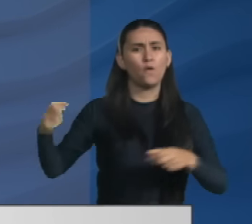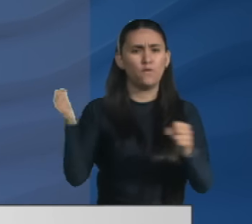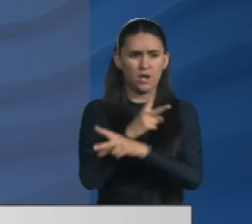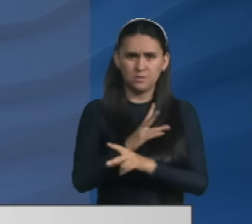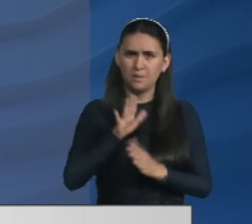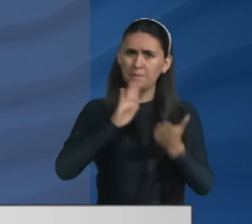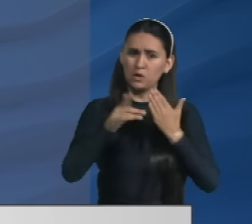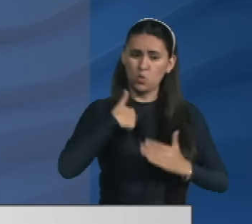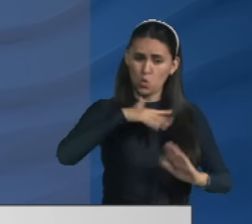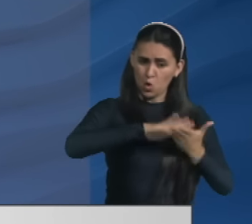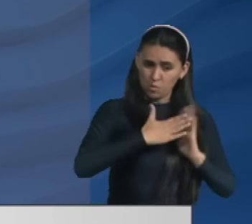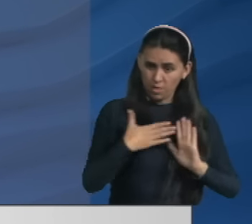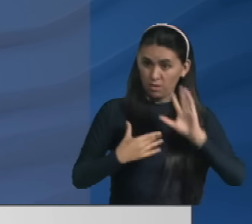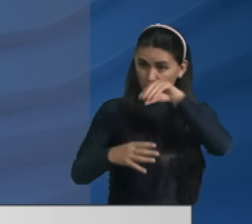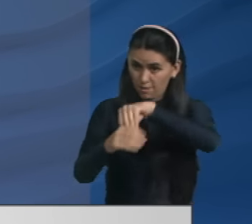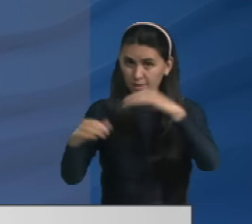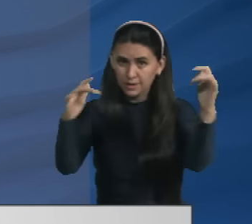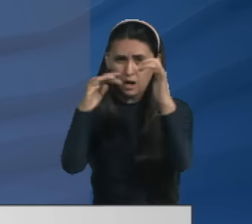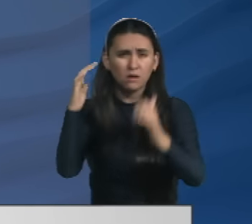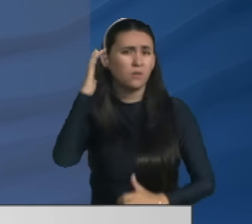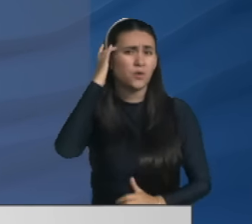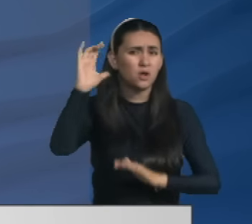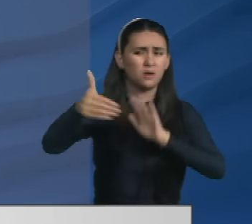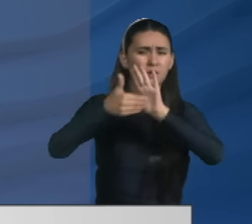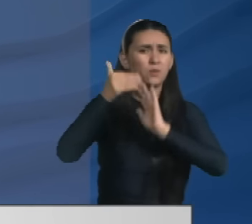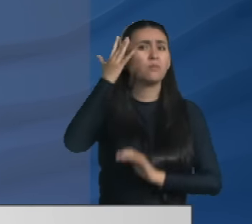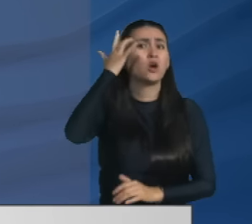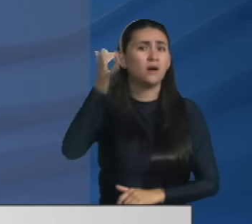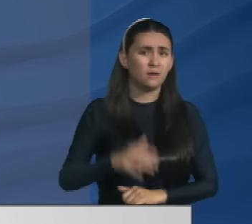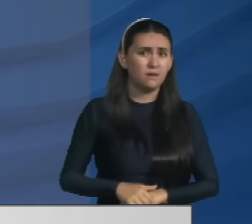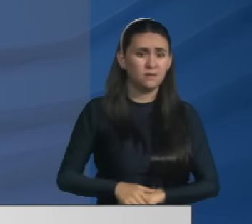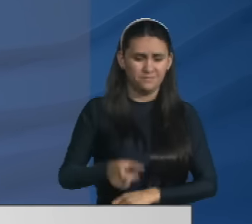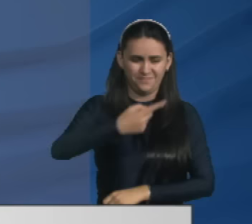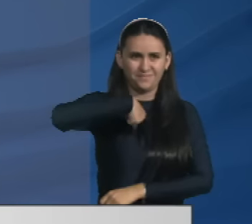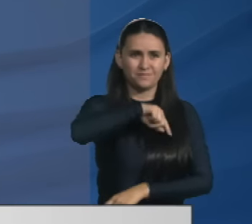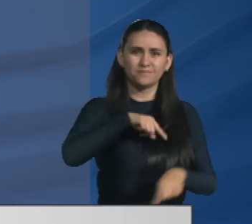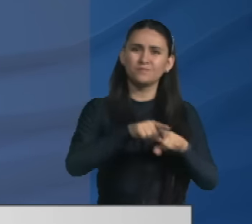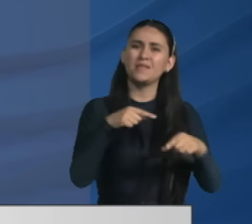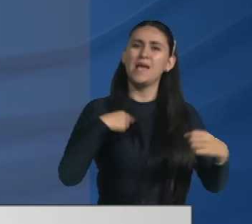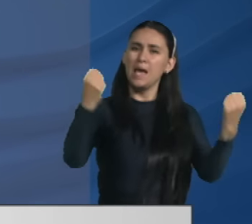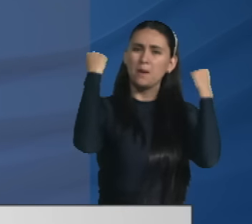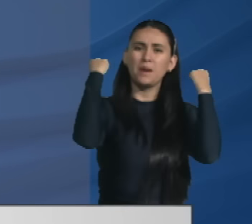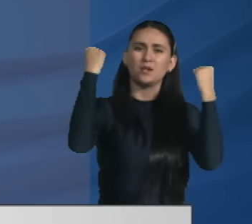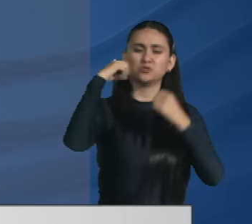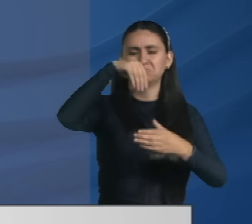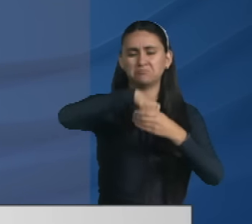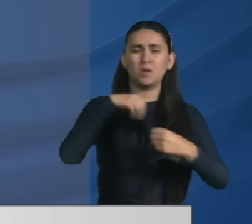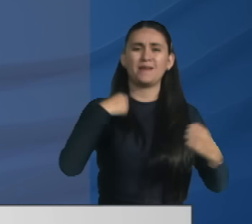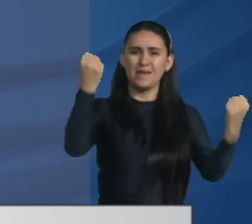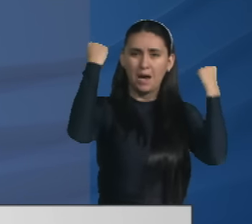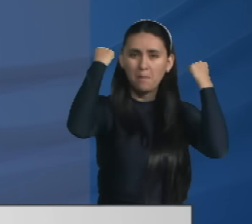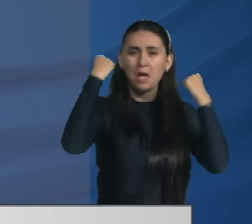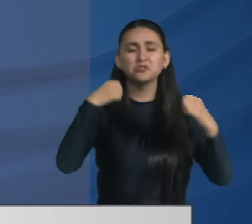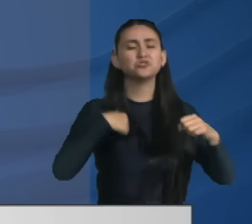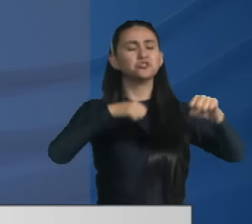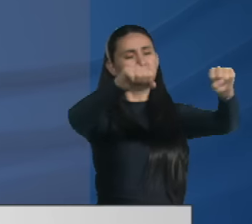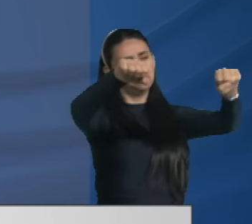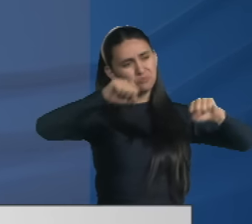ellos no pertenecen. Nosotros estamos dentro del gimnasio, ya justo en ese momento yo acababa de soltar una